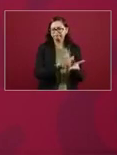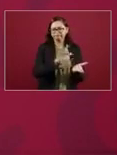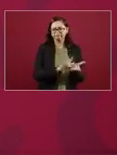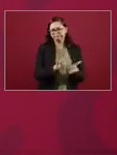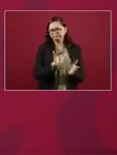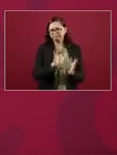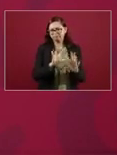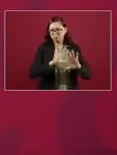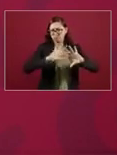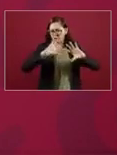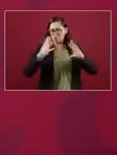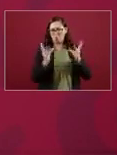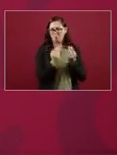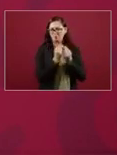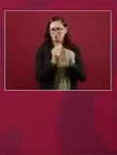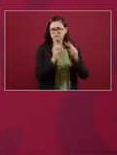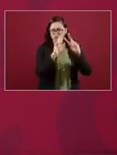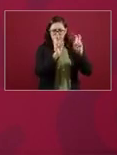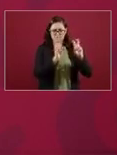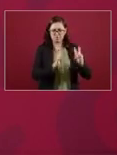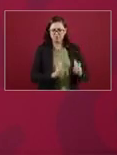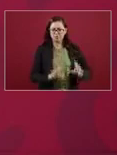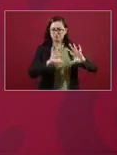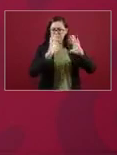sus términos.